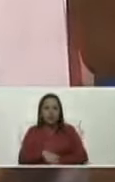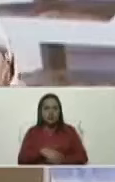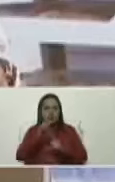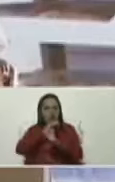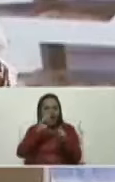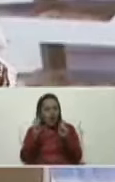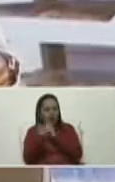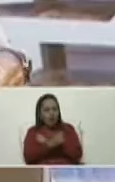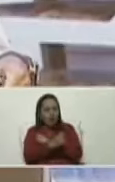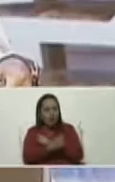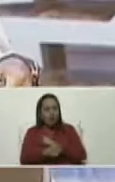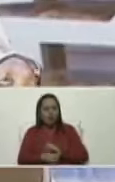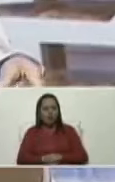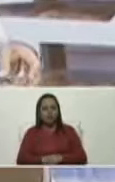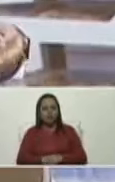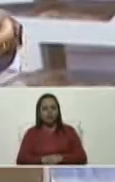cambios